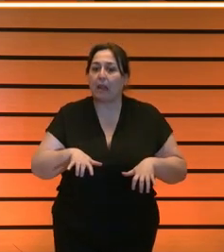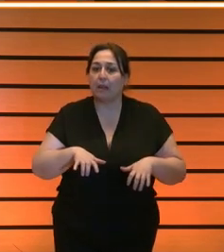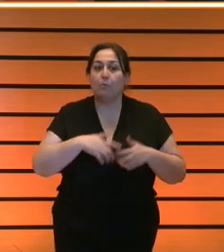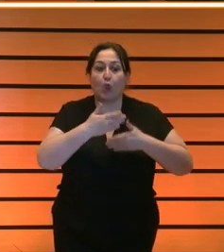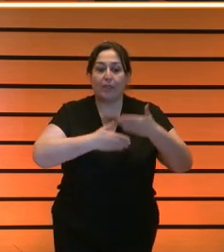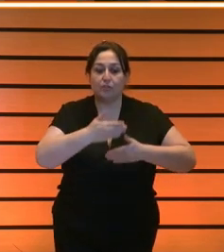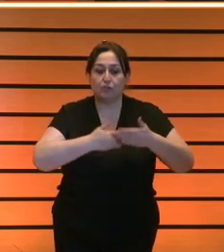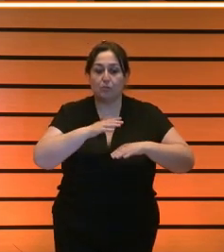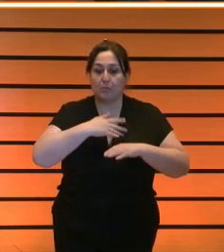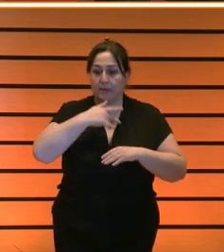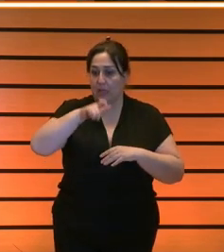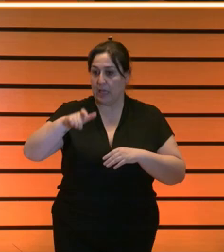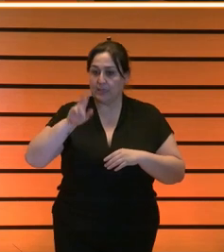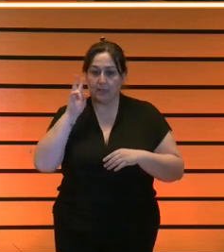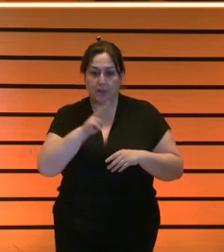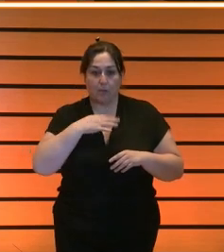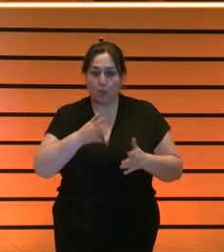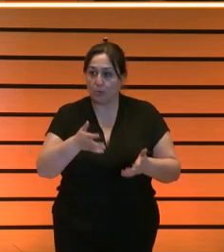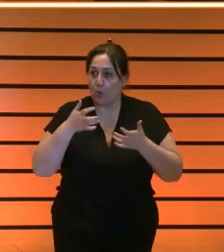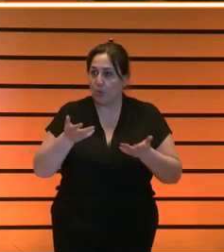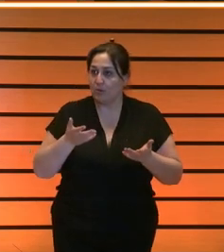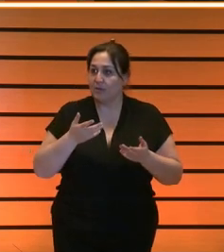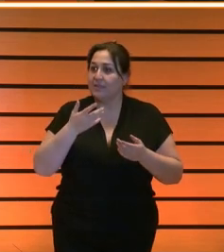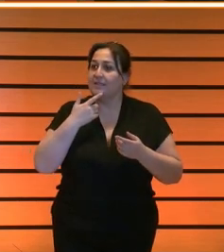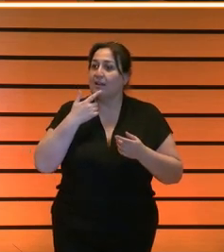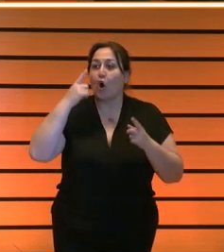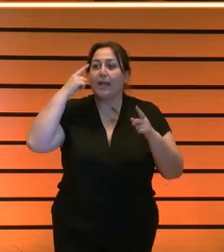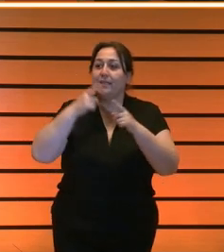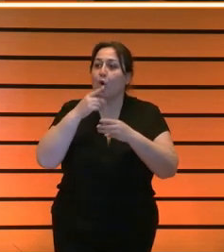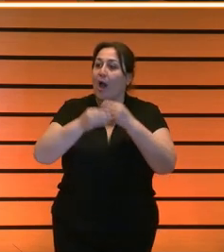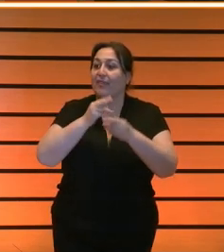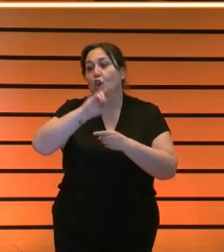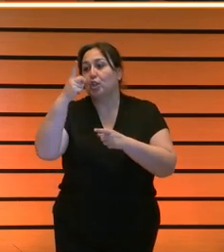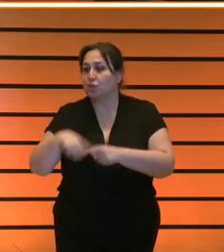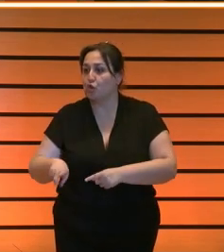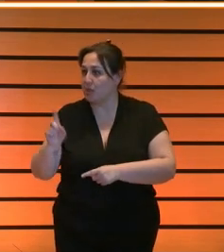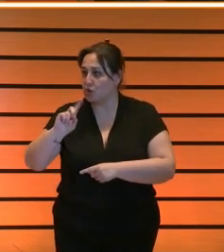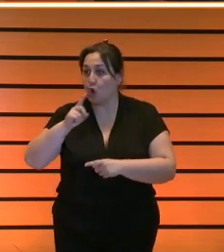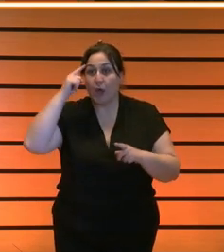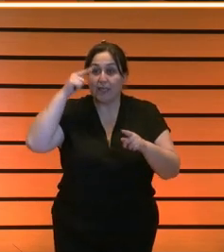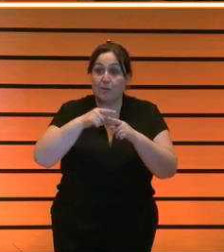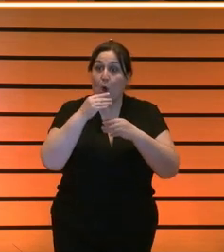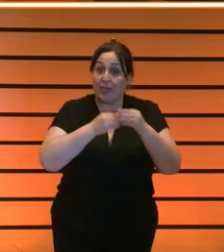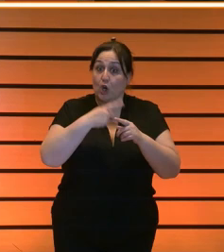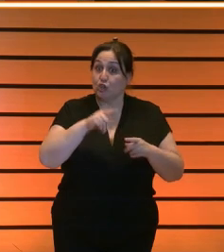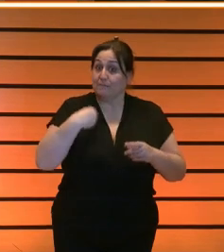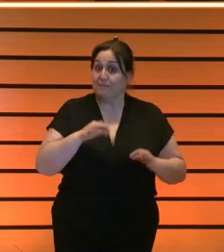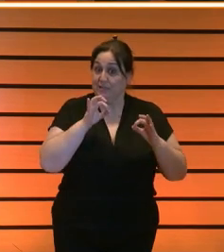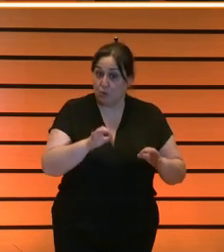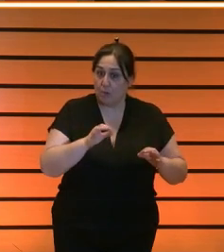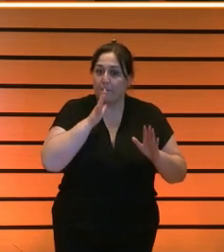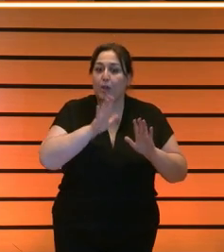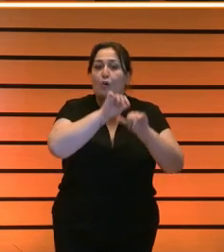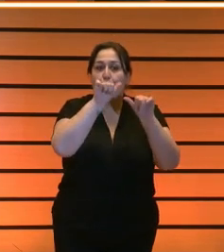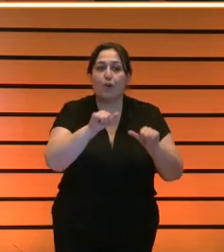gana es decir no se trata de hacer otras cosas se trata de hacer más fácil lo que ella hacíamos Y eso sí que lo permite que